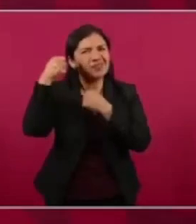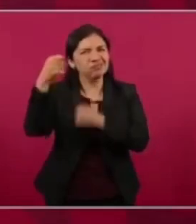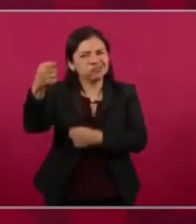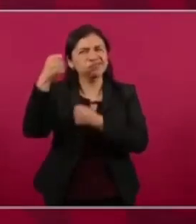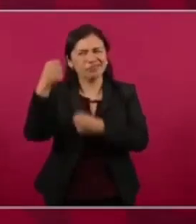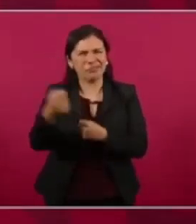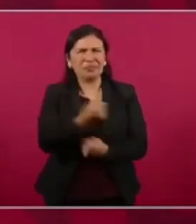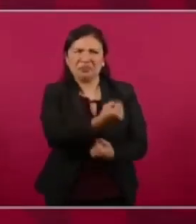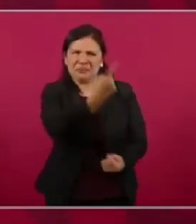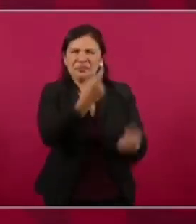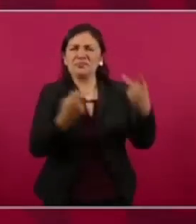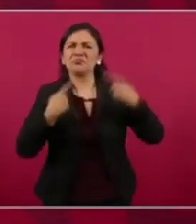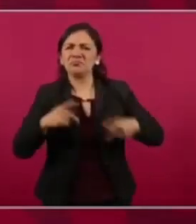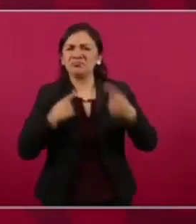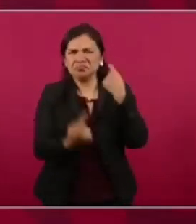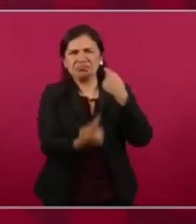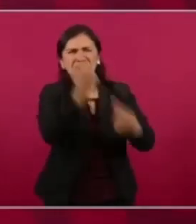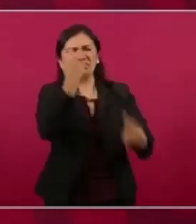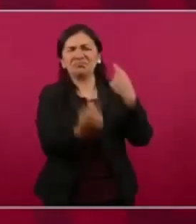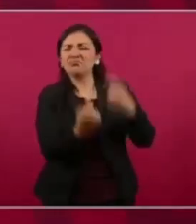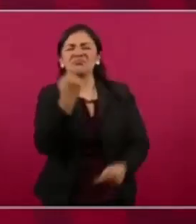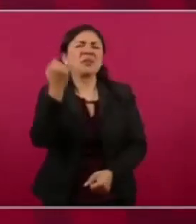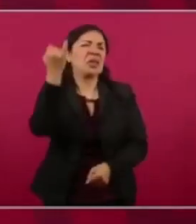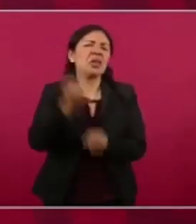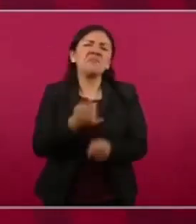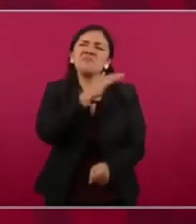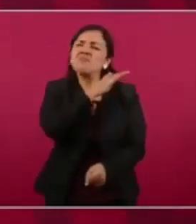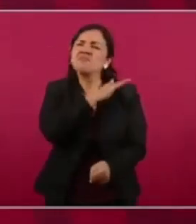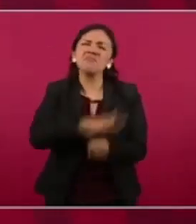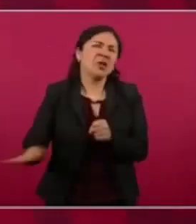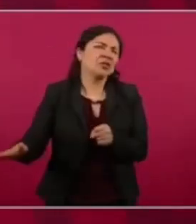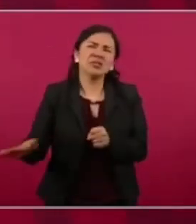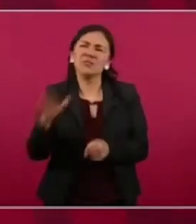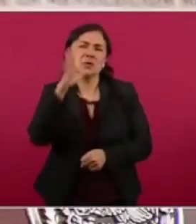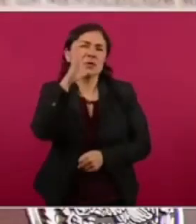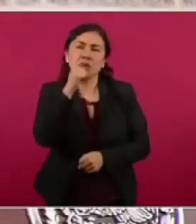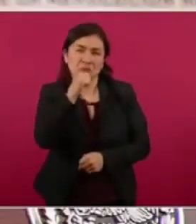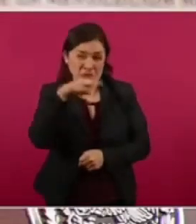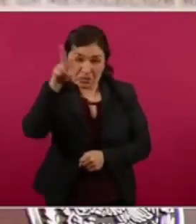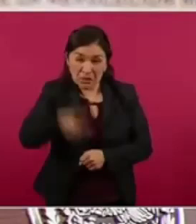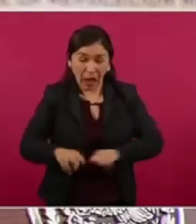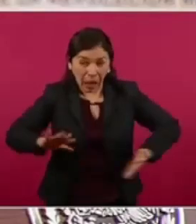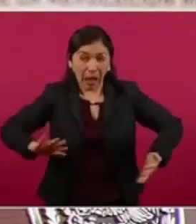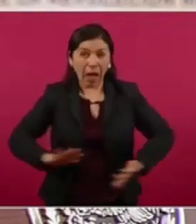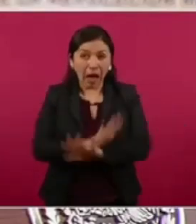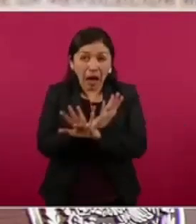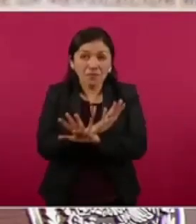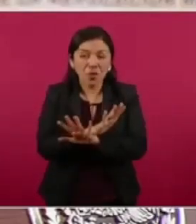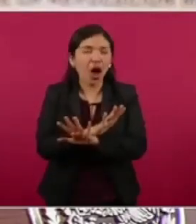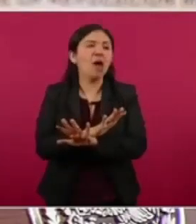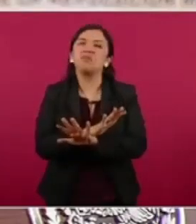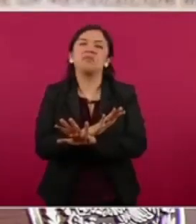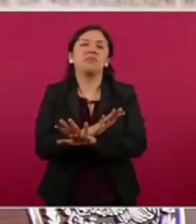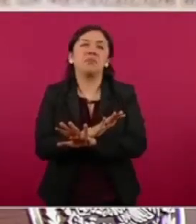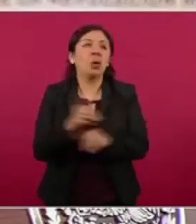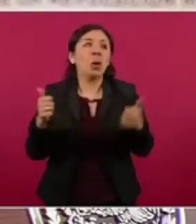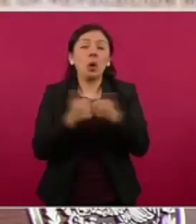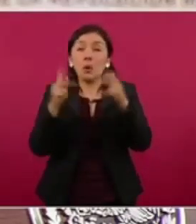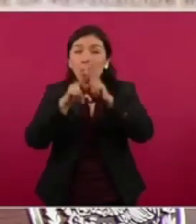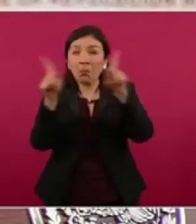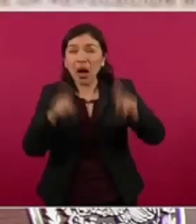nos decían de que iba a ser imposible llevar a cabo la transformación por la vía